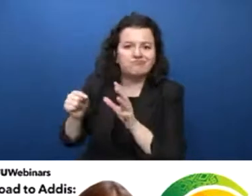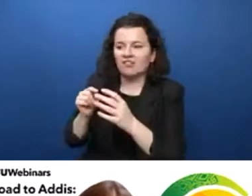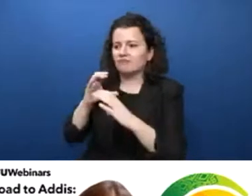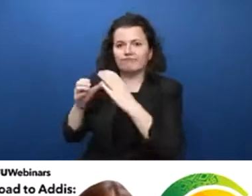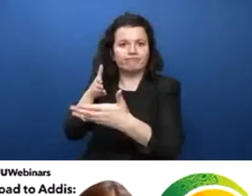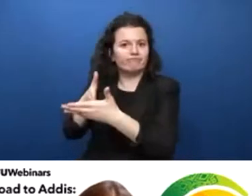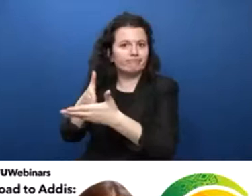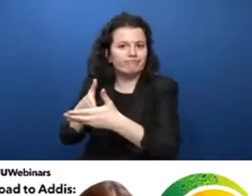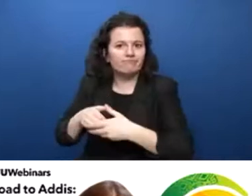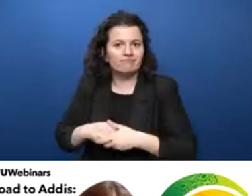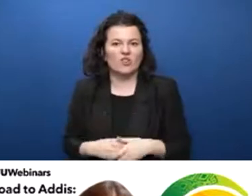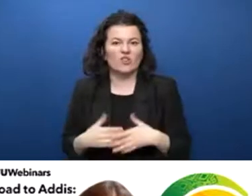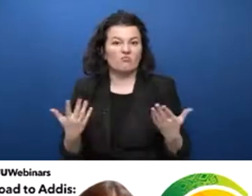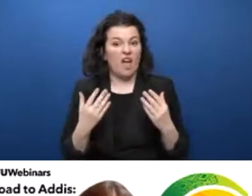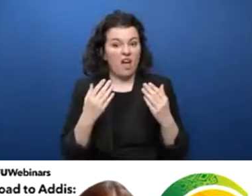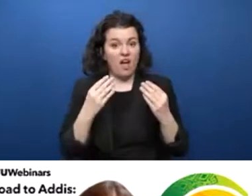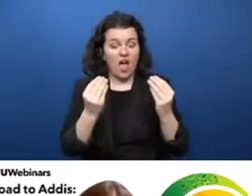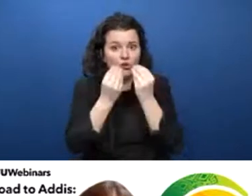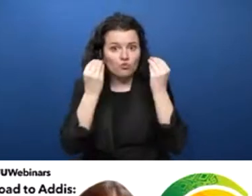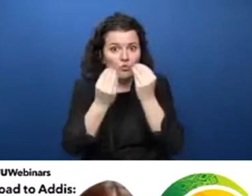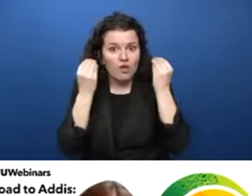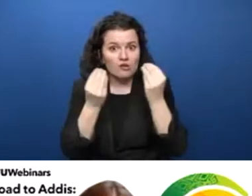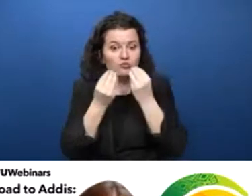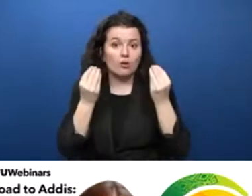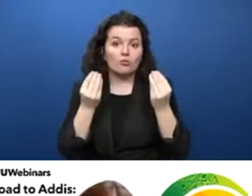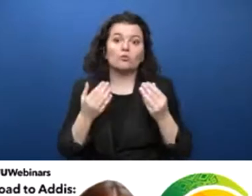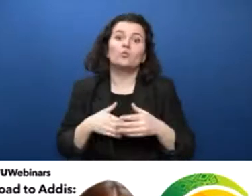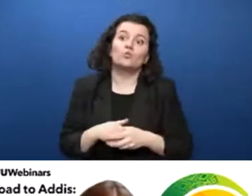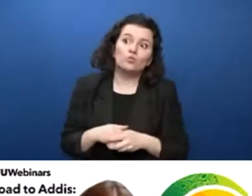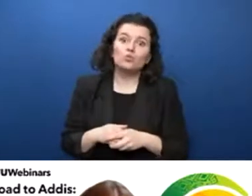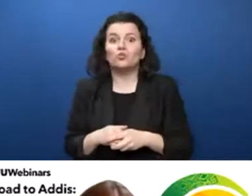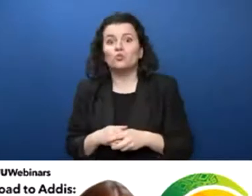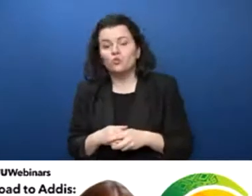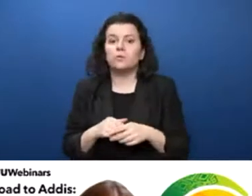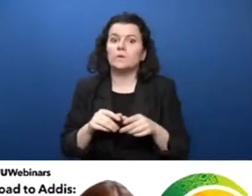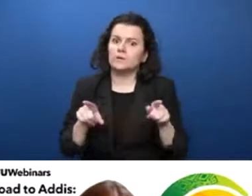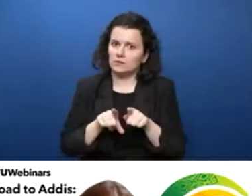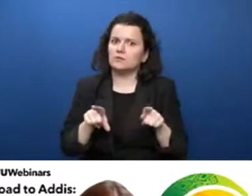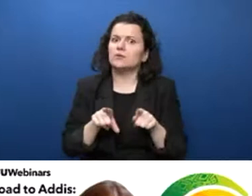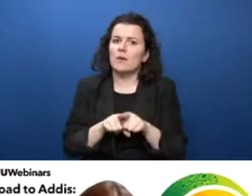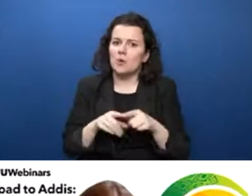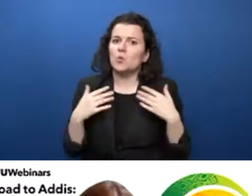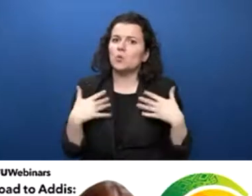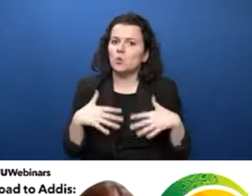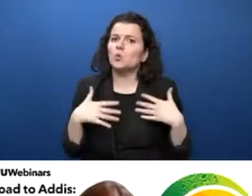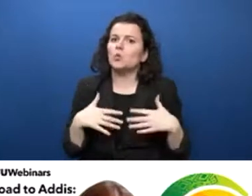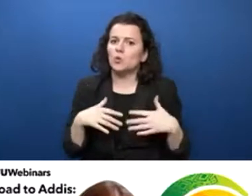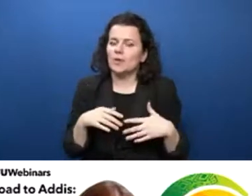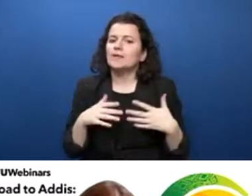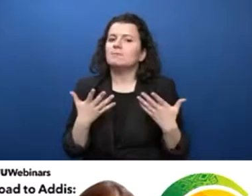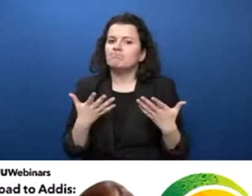desarrollar nuevas habilidades técnicas se verían reducidas. Y si por otra parte a este escenario